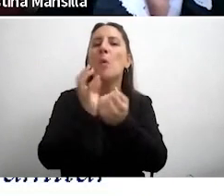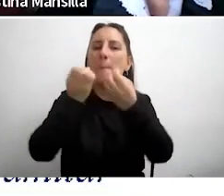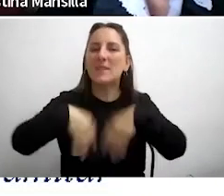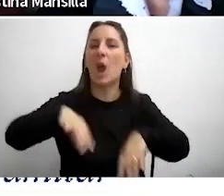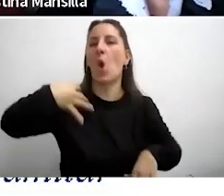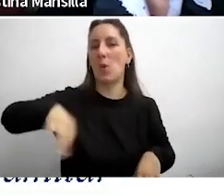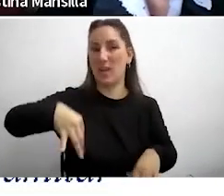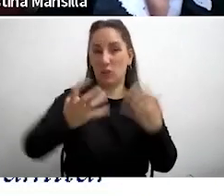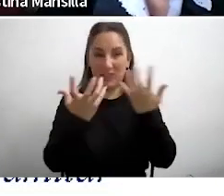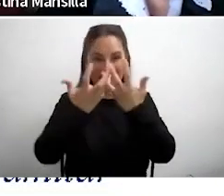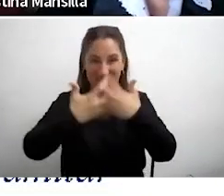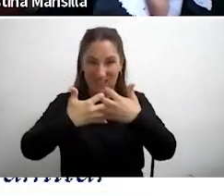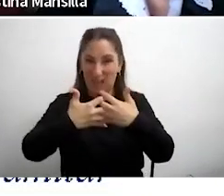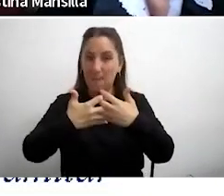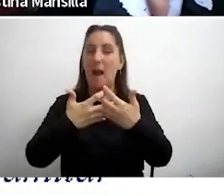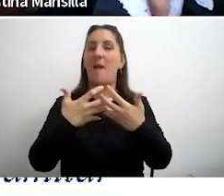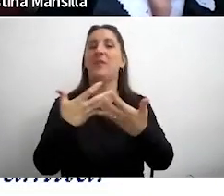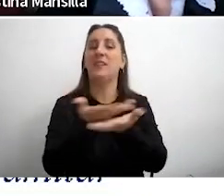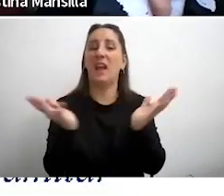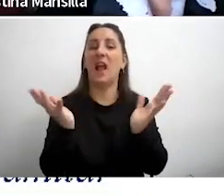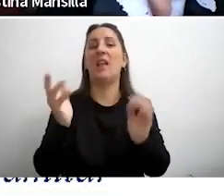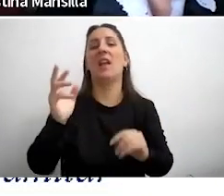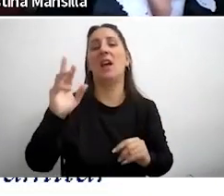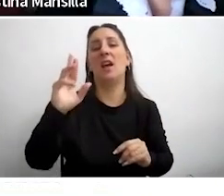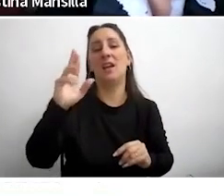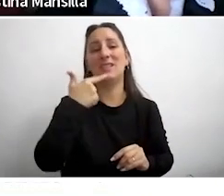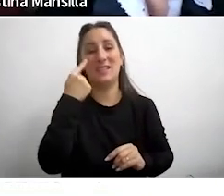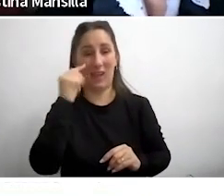este sistema integral de recupero.